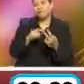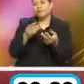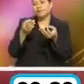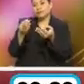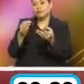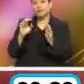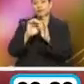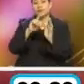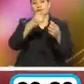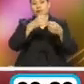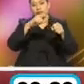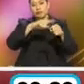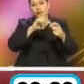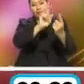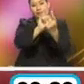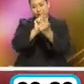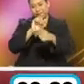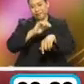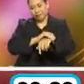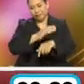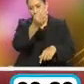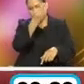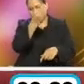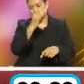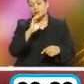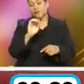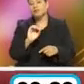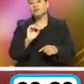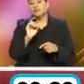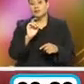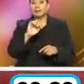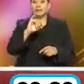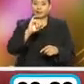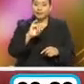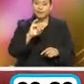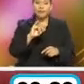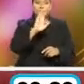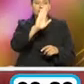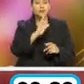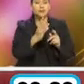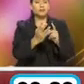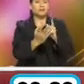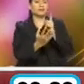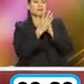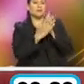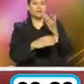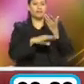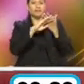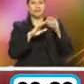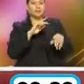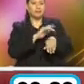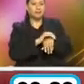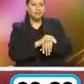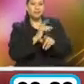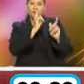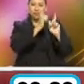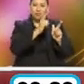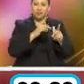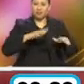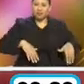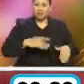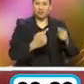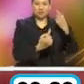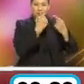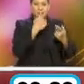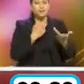esto, ¿no? Una es la social, que acabas de mencionar, en donde sí es la presión de los amigos influye muchísimo en los chavos. Así